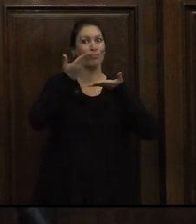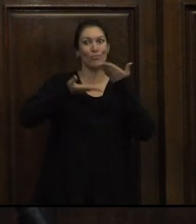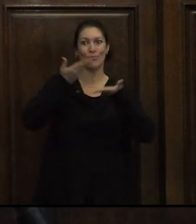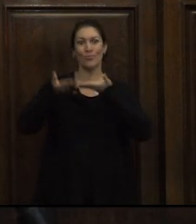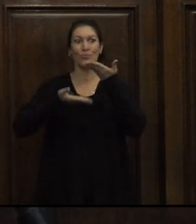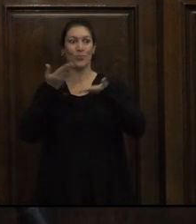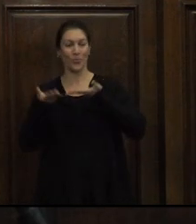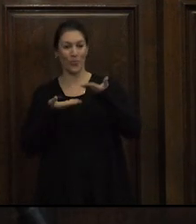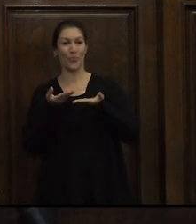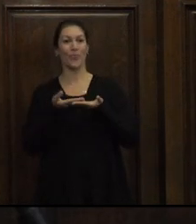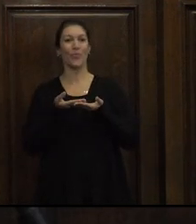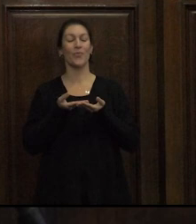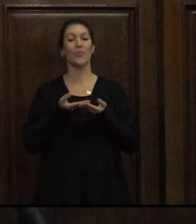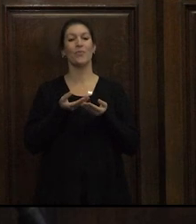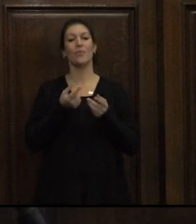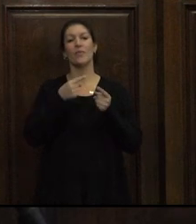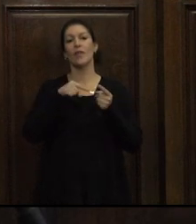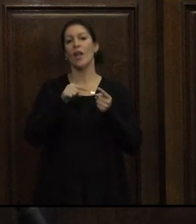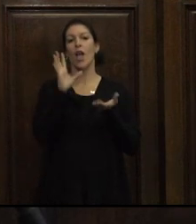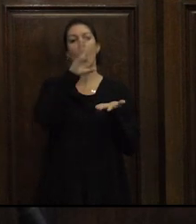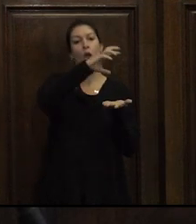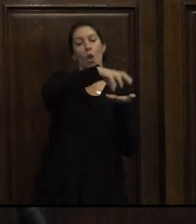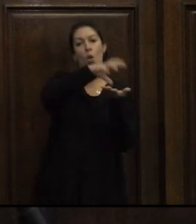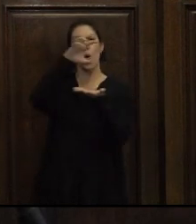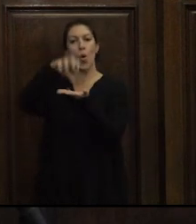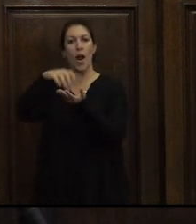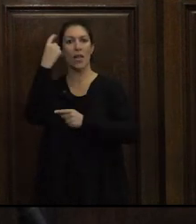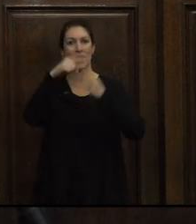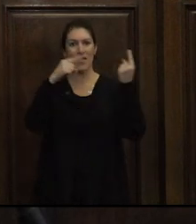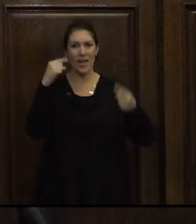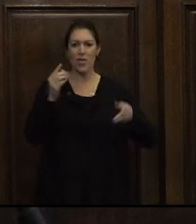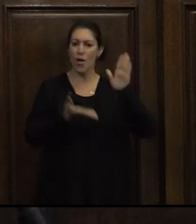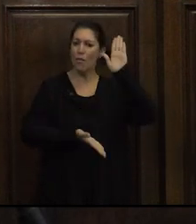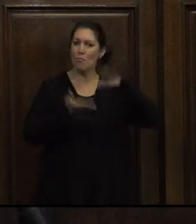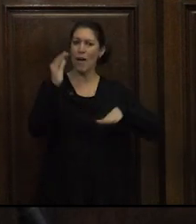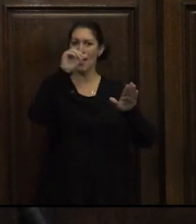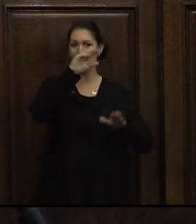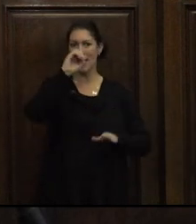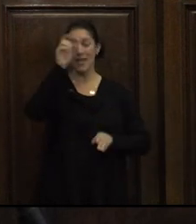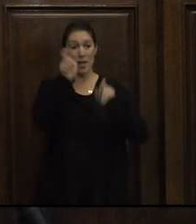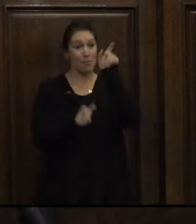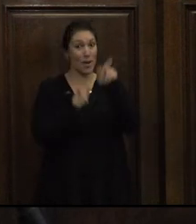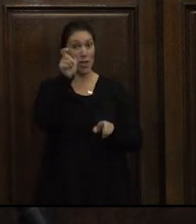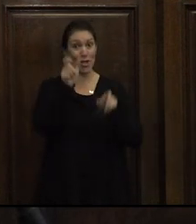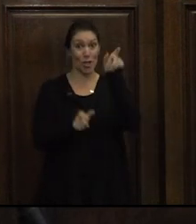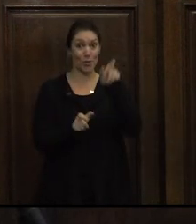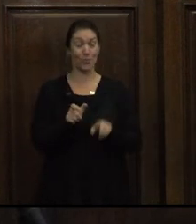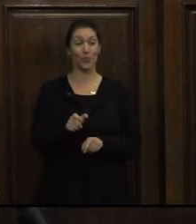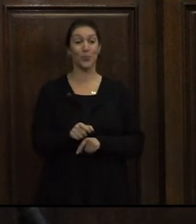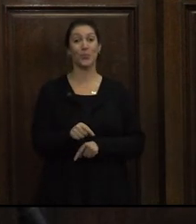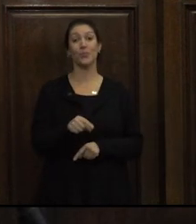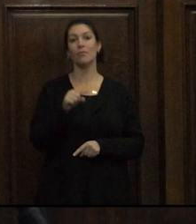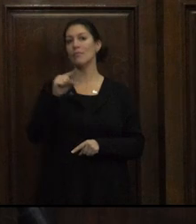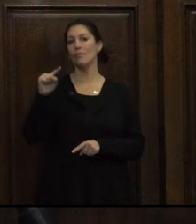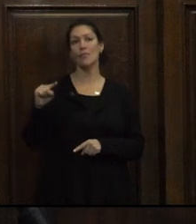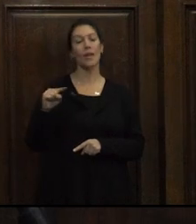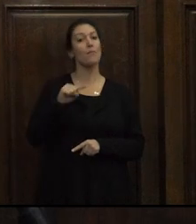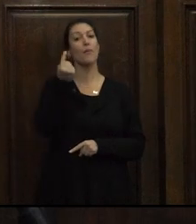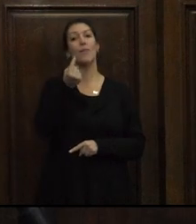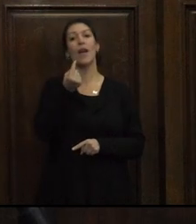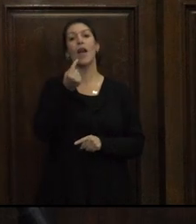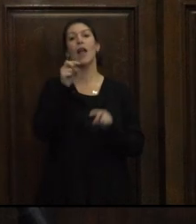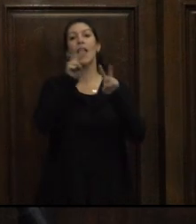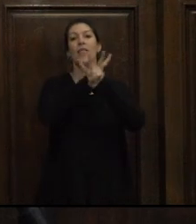incluyendo el Milongón en Galpón B, para más de 600 personas. Editaron su primer